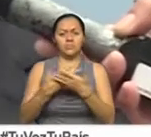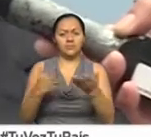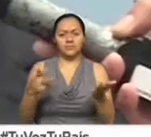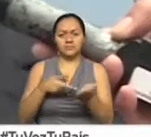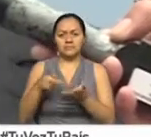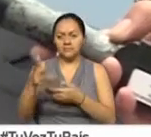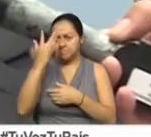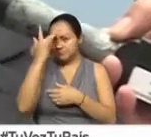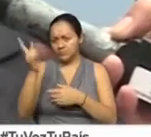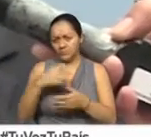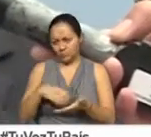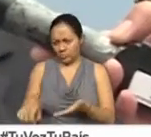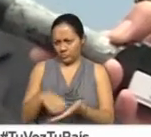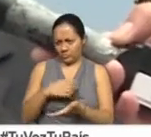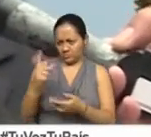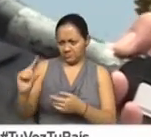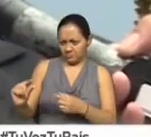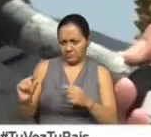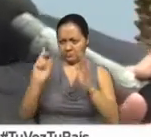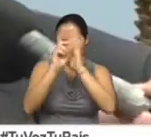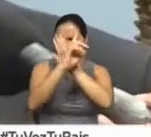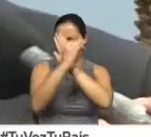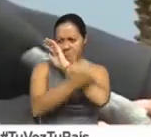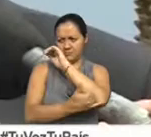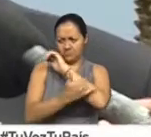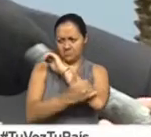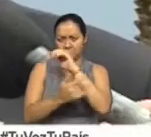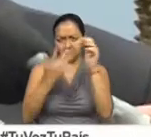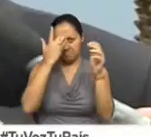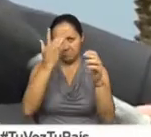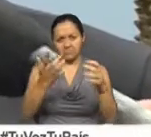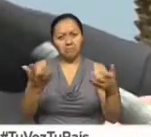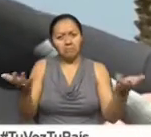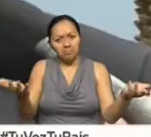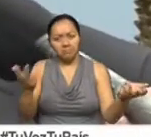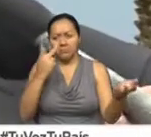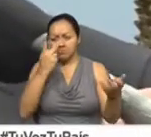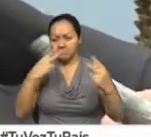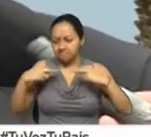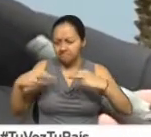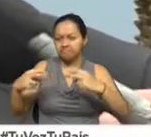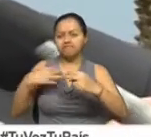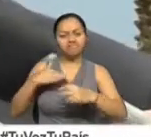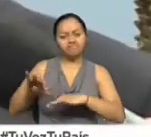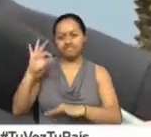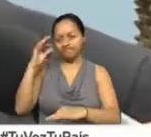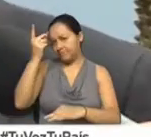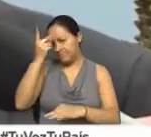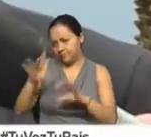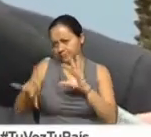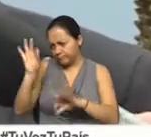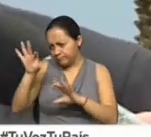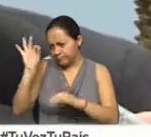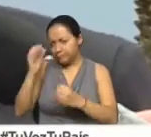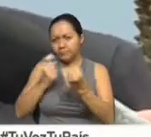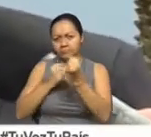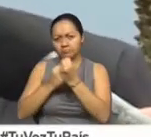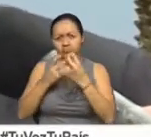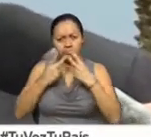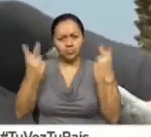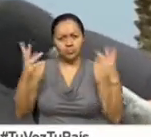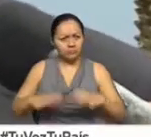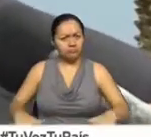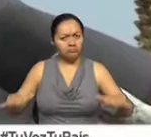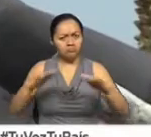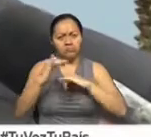tenga una sospecha, sobre todo pagos al exterior, y también obviamente hemos seguido muy de cerca toda la información que ha podido ser pública a nivel